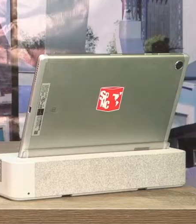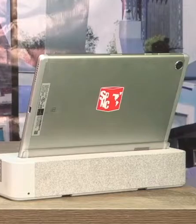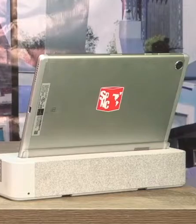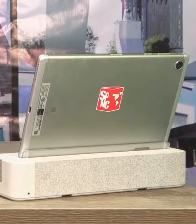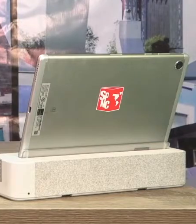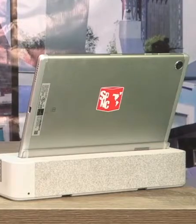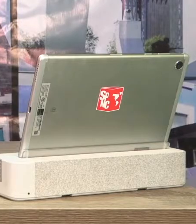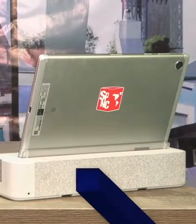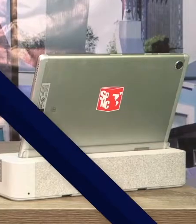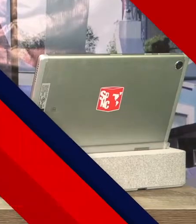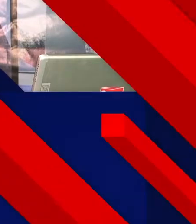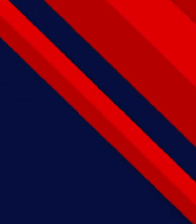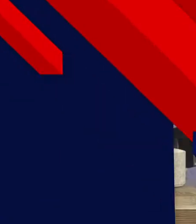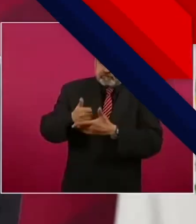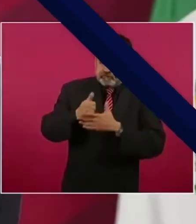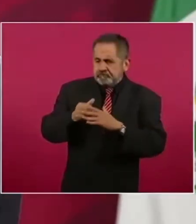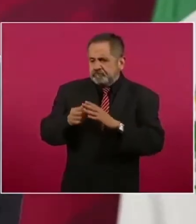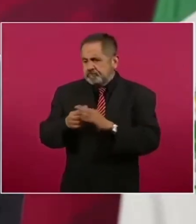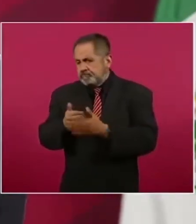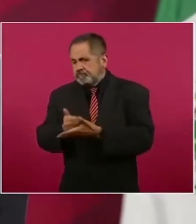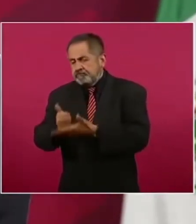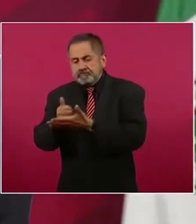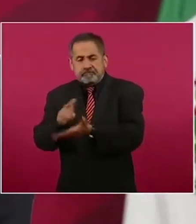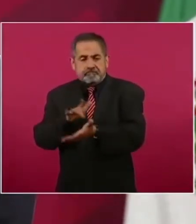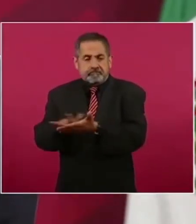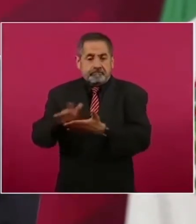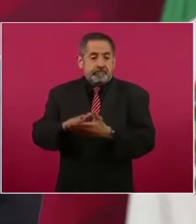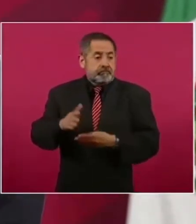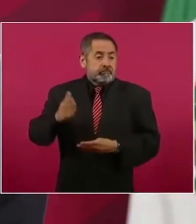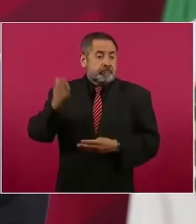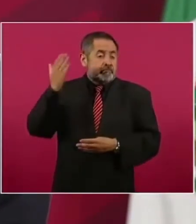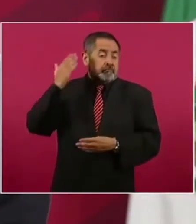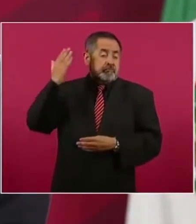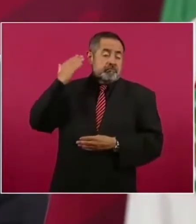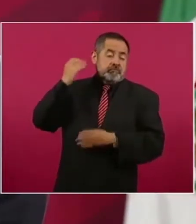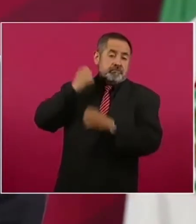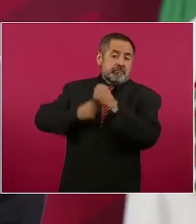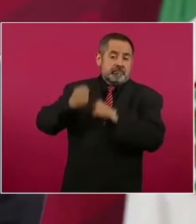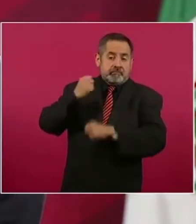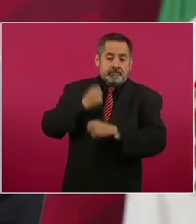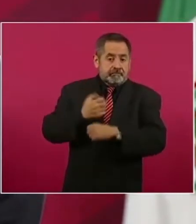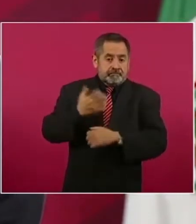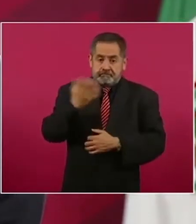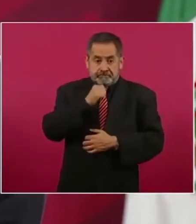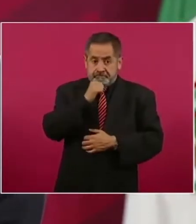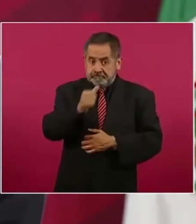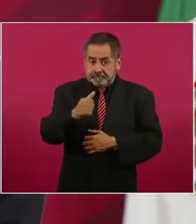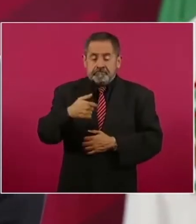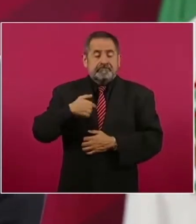programas sociales. Que no se había hecho antes,